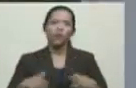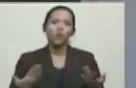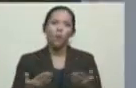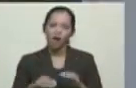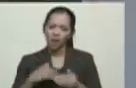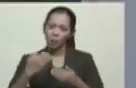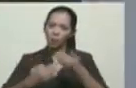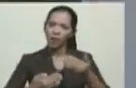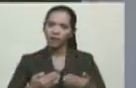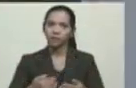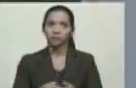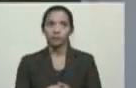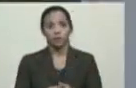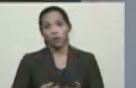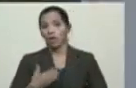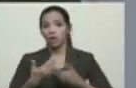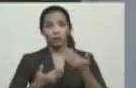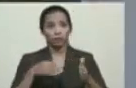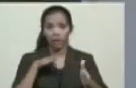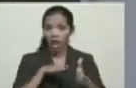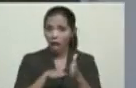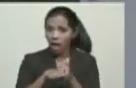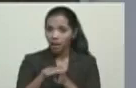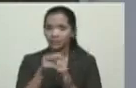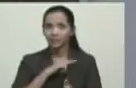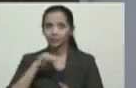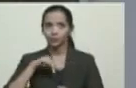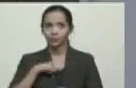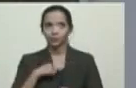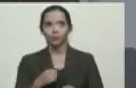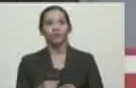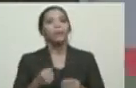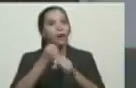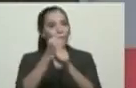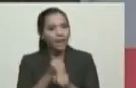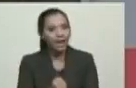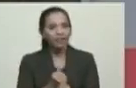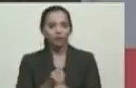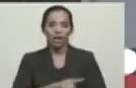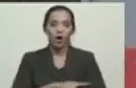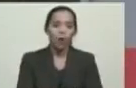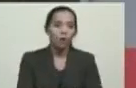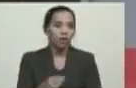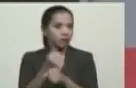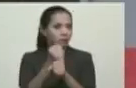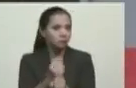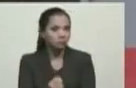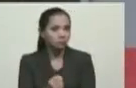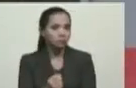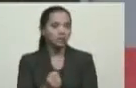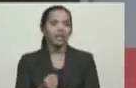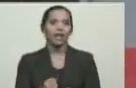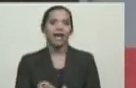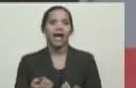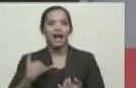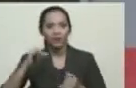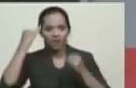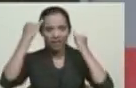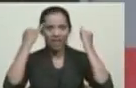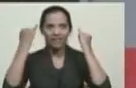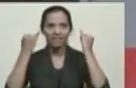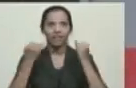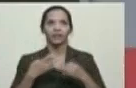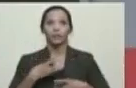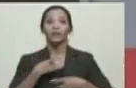paso? Bueno, el próximo paso es seguir adelante. Nosotros estamos esperando las órdenes, nada más. Había una iniciativa muy interesante